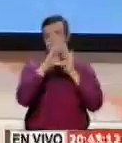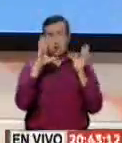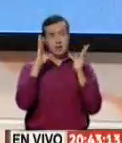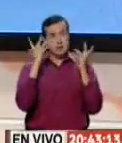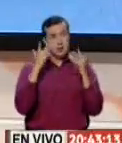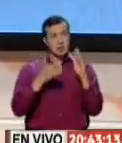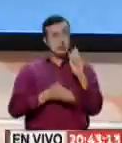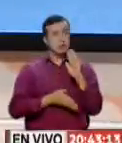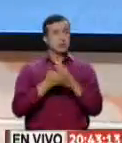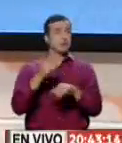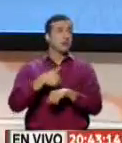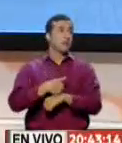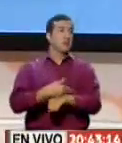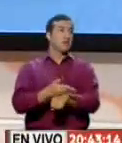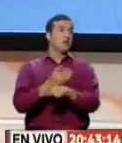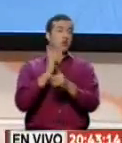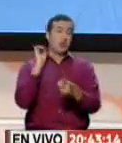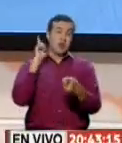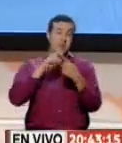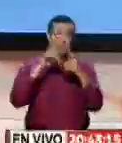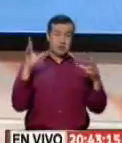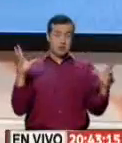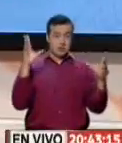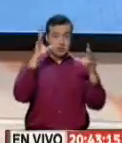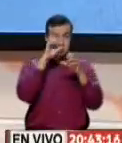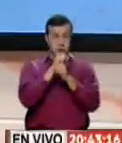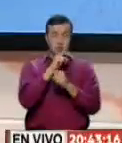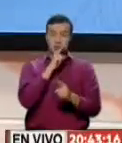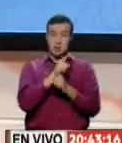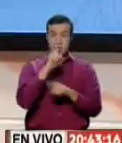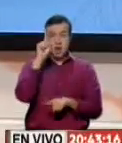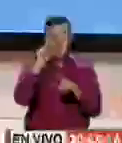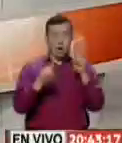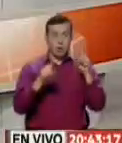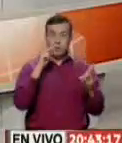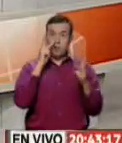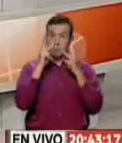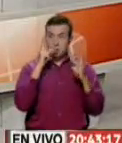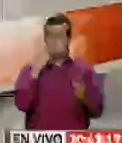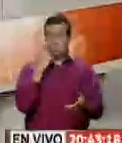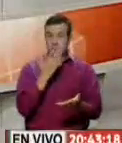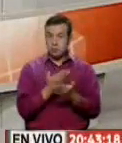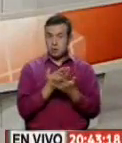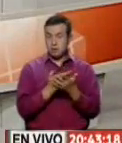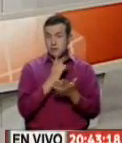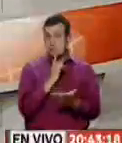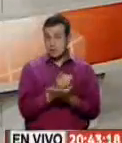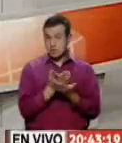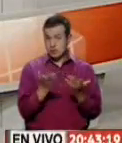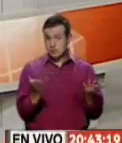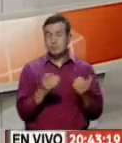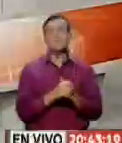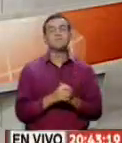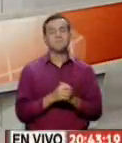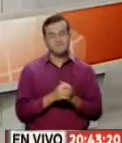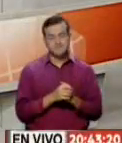se van en una jornada que llega hasta la noche. Y seguramente también eso se pudo evidenciar en este reality.